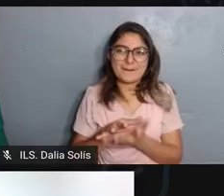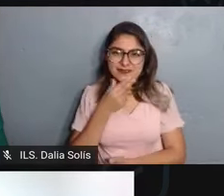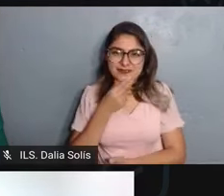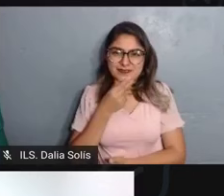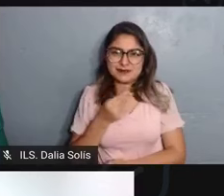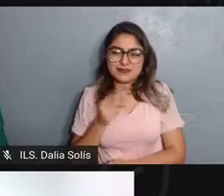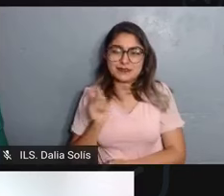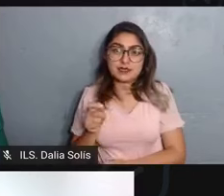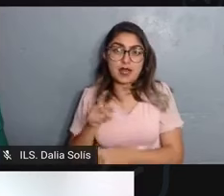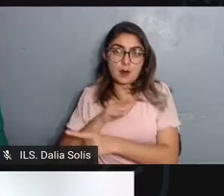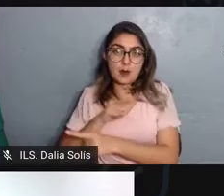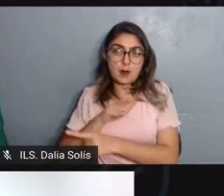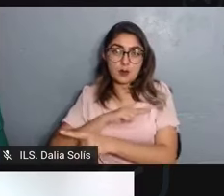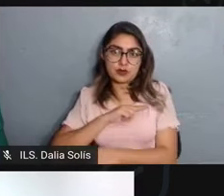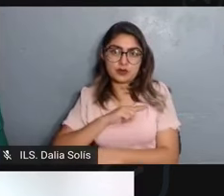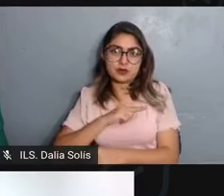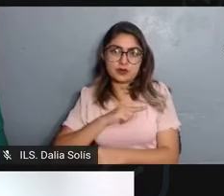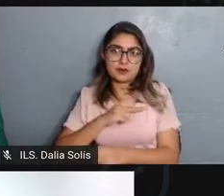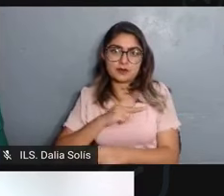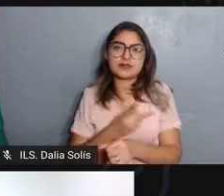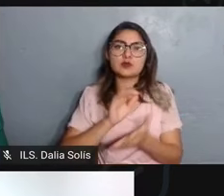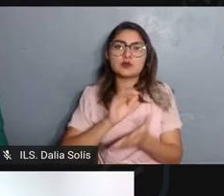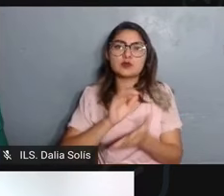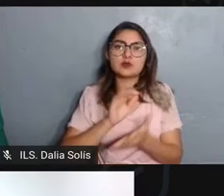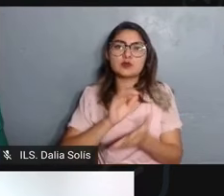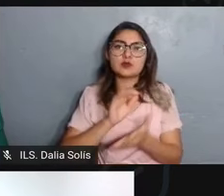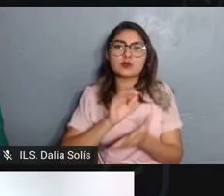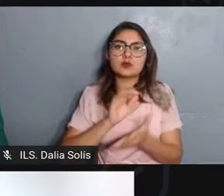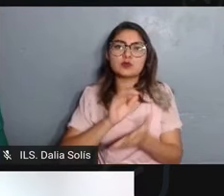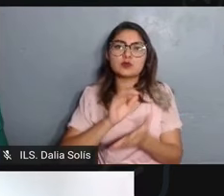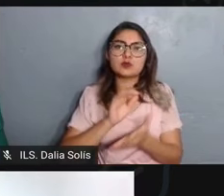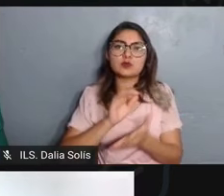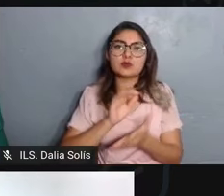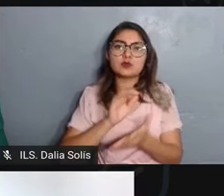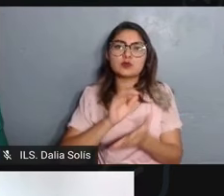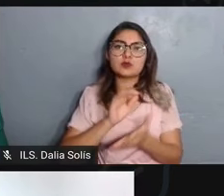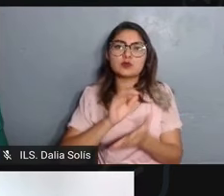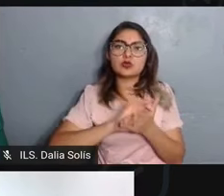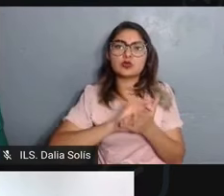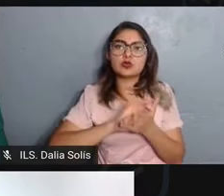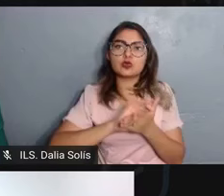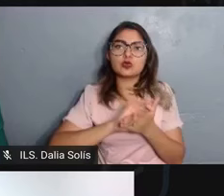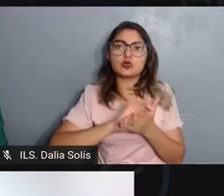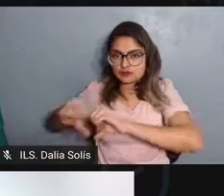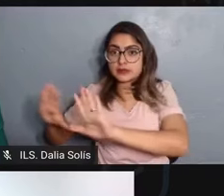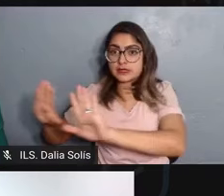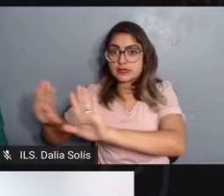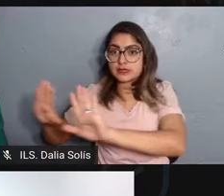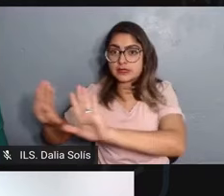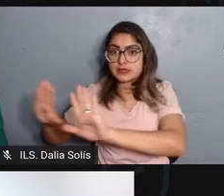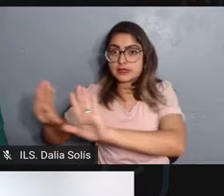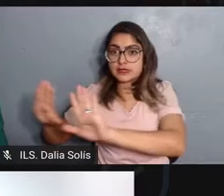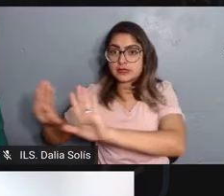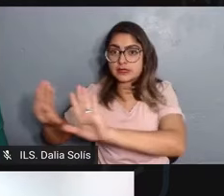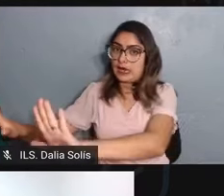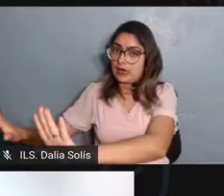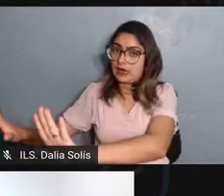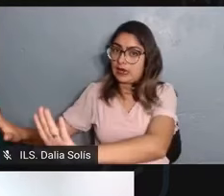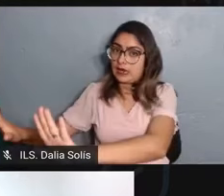es mucho más en cuestión de ya no quiero otra mamá. Y entonces le cortas la sexualidad y le cortas